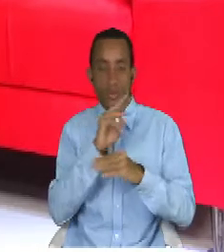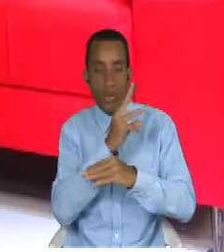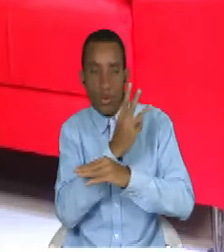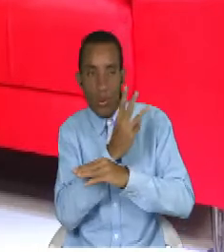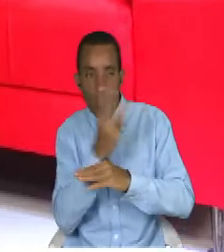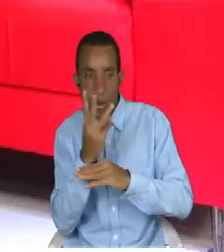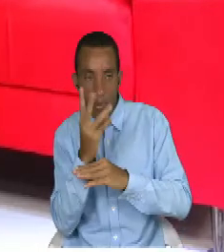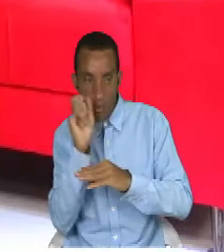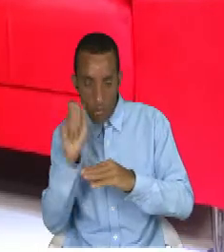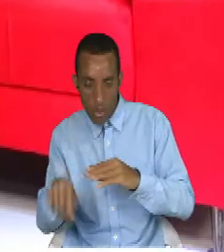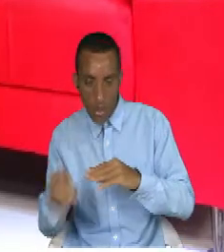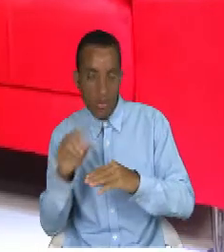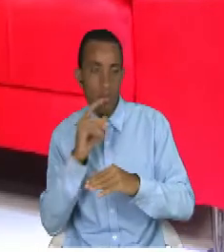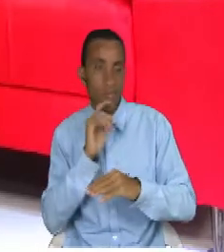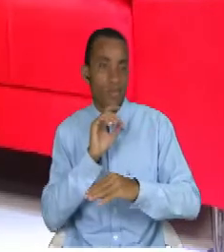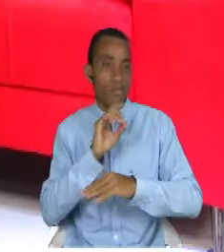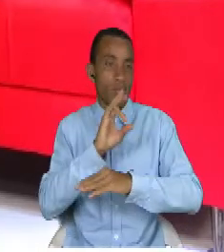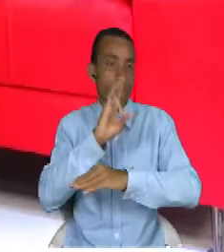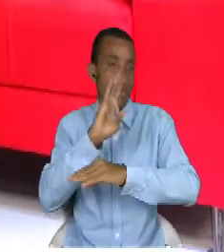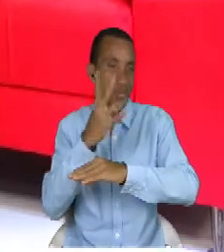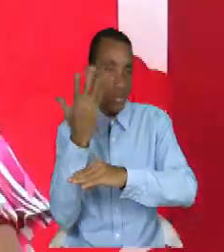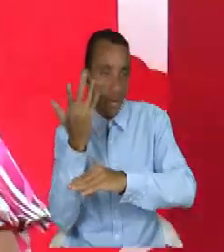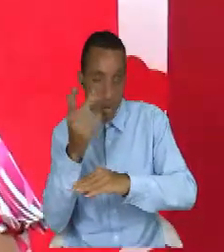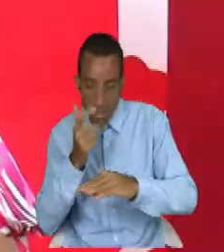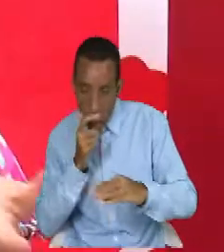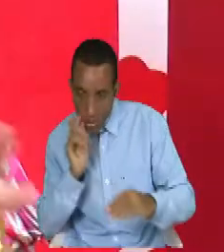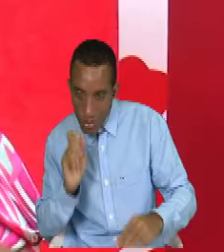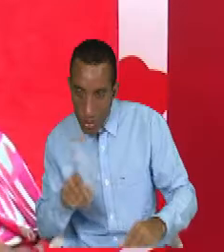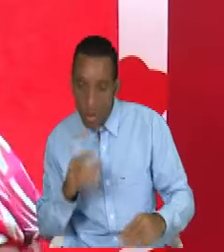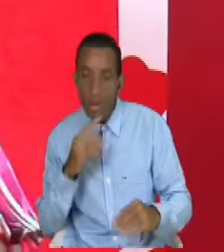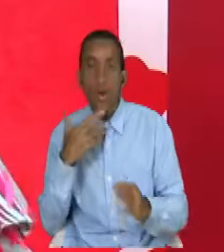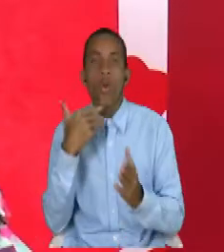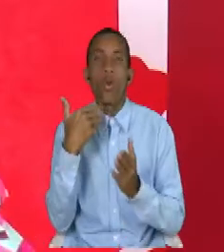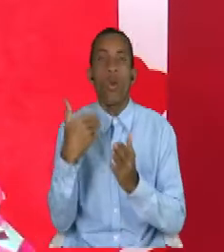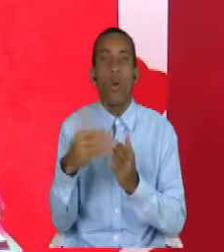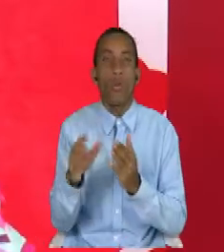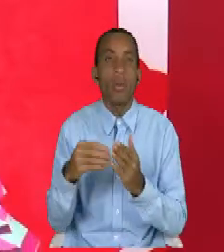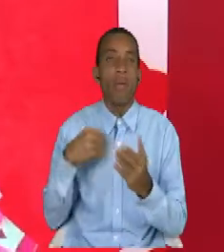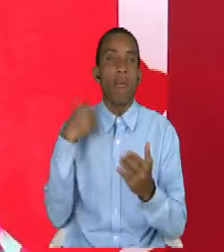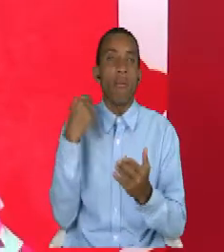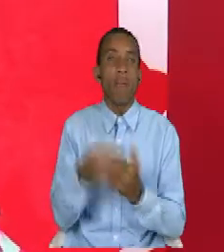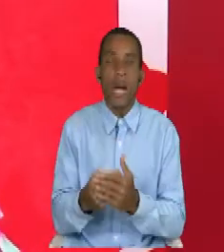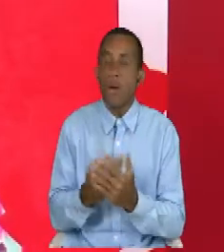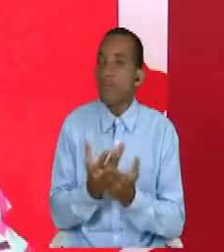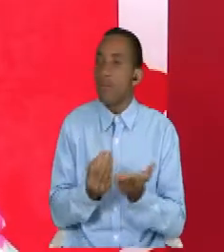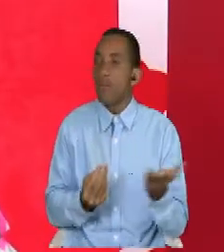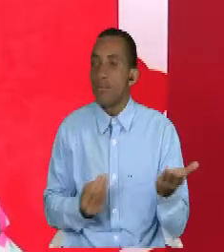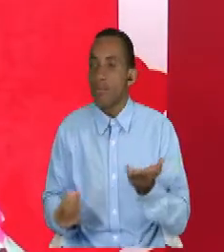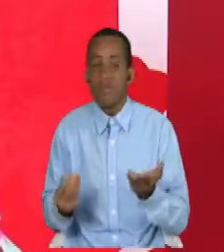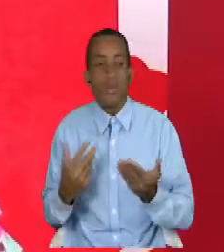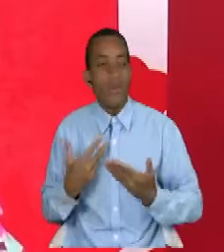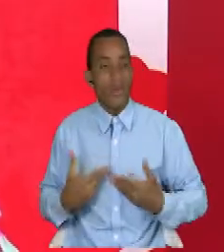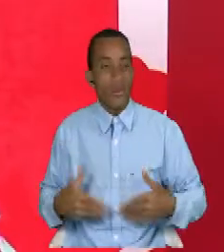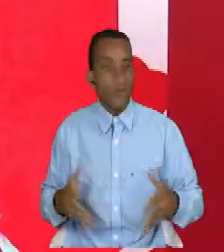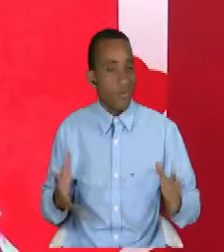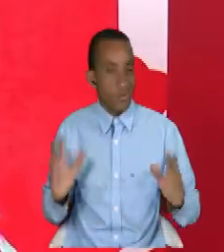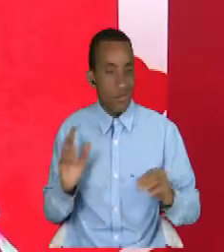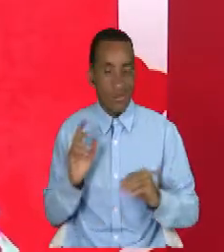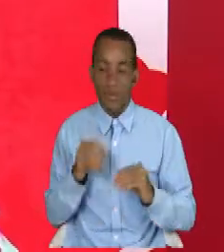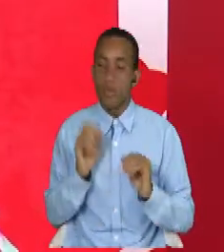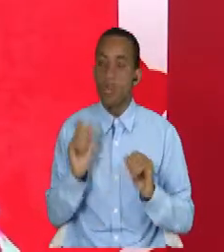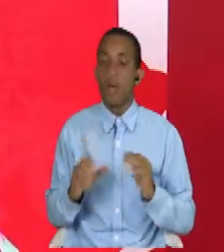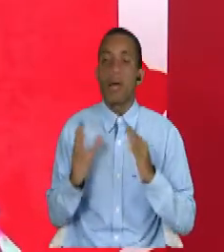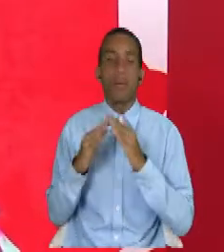todo compras hacer pagos de nuestros servicios en fin entonces ahí radica la importancia de